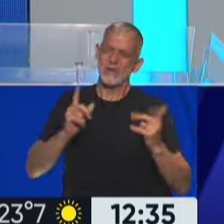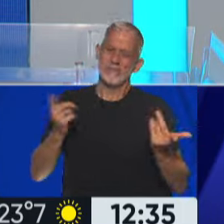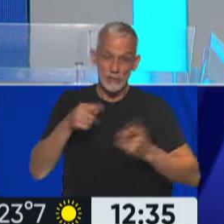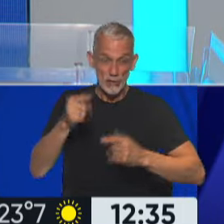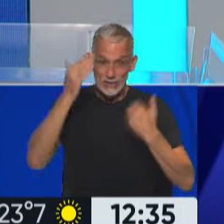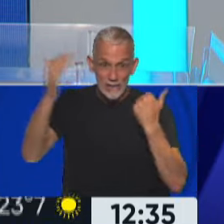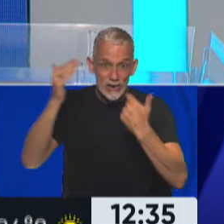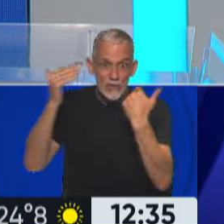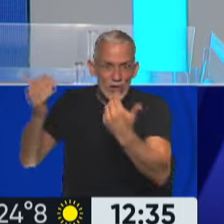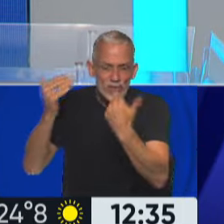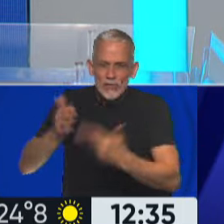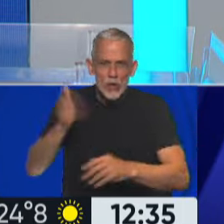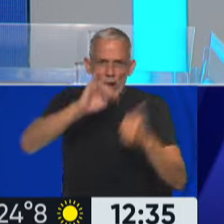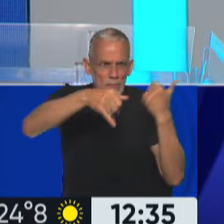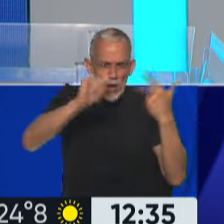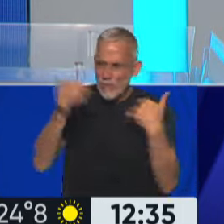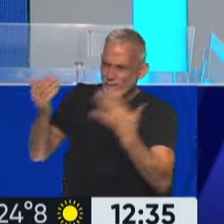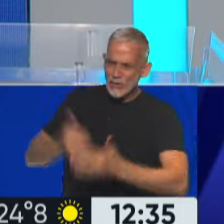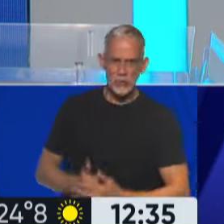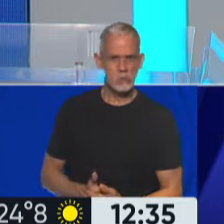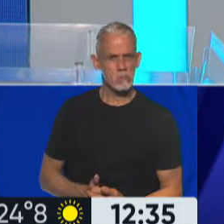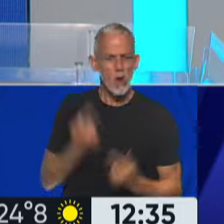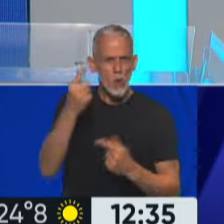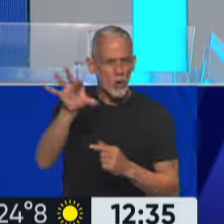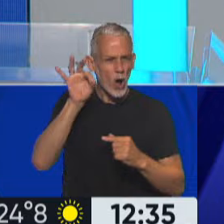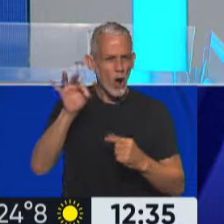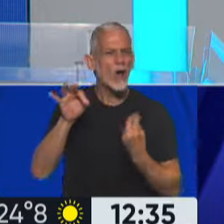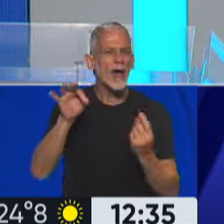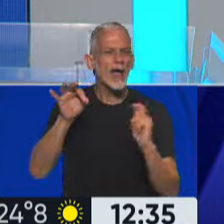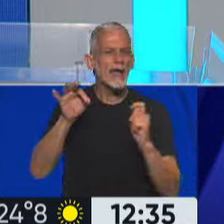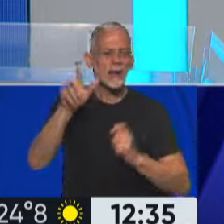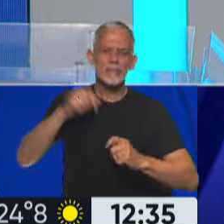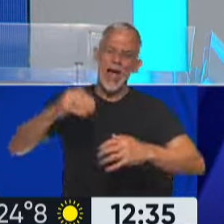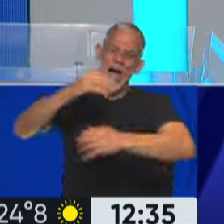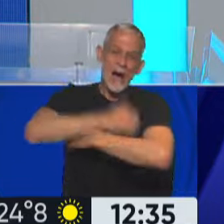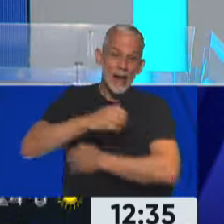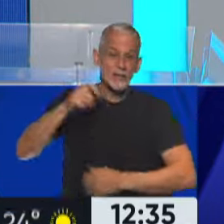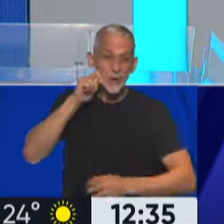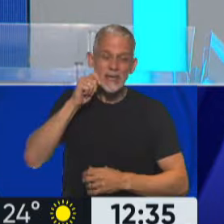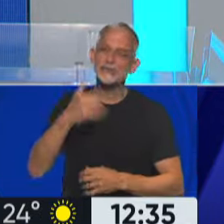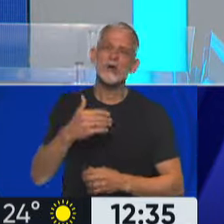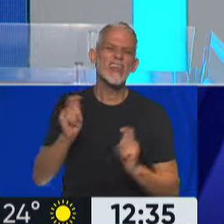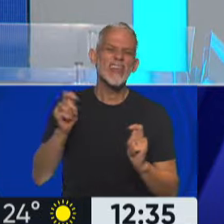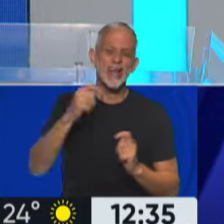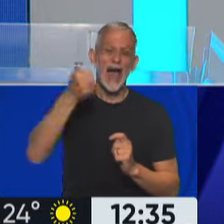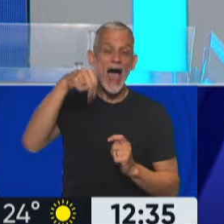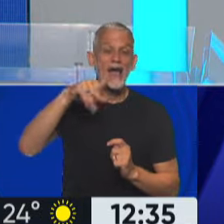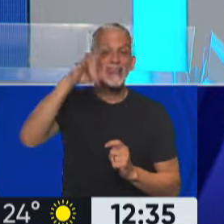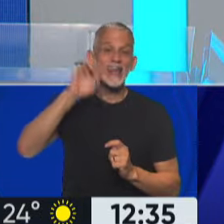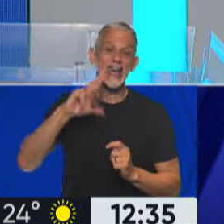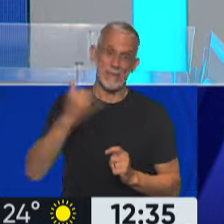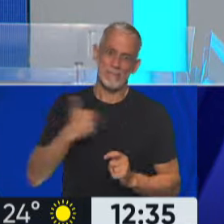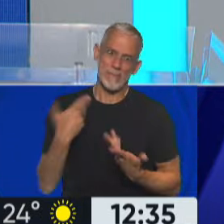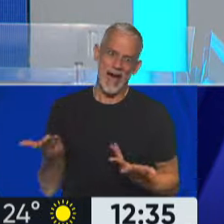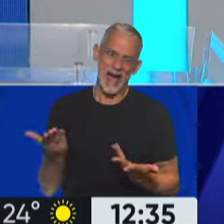saludos de campeones del mundo no fueron tan importantes me quedo con uno el abrazo y el beso maternal de Andrea que es su mamá